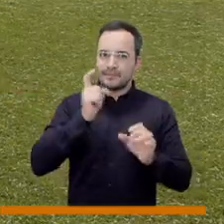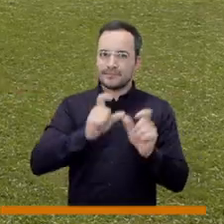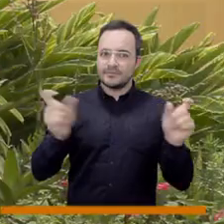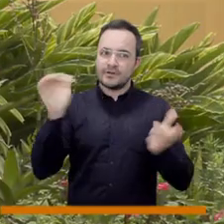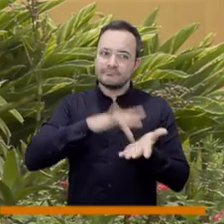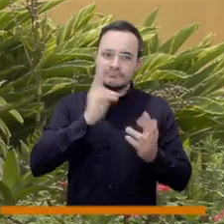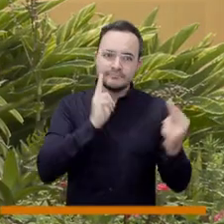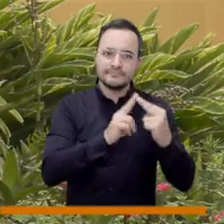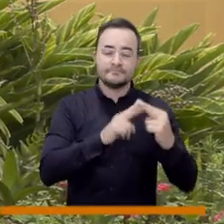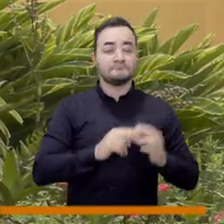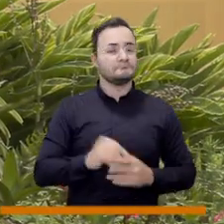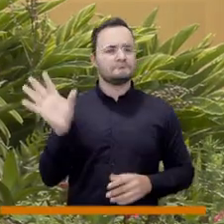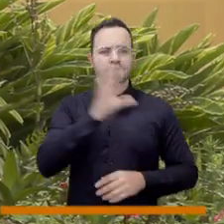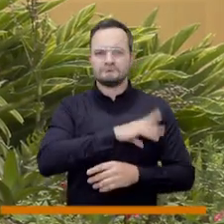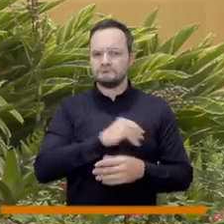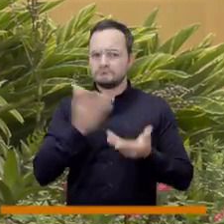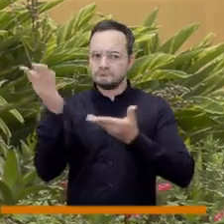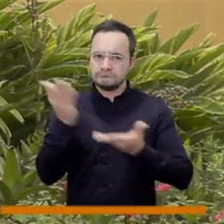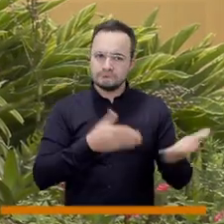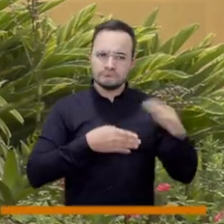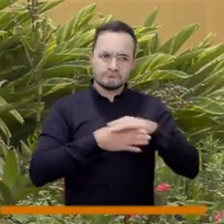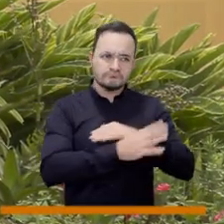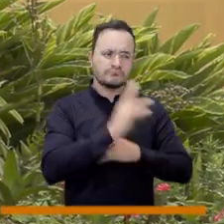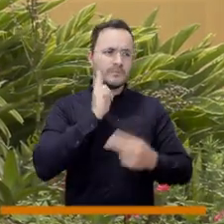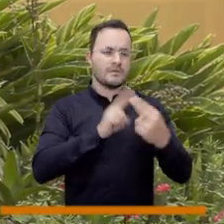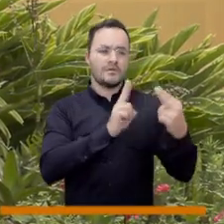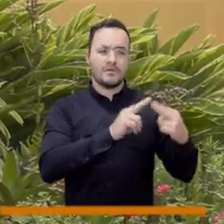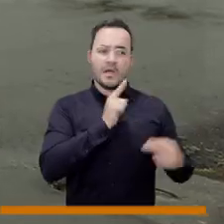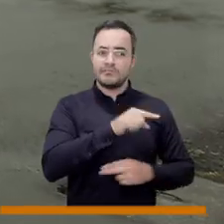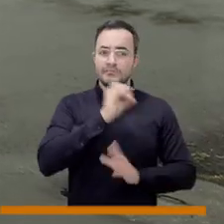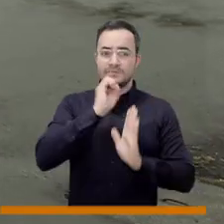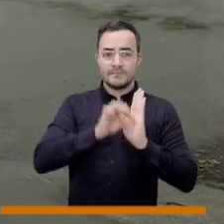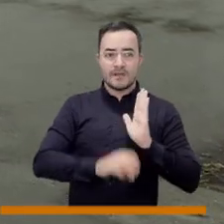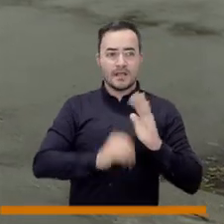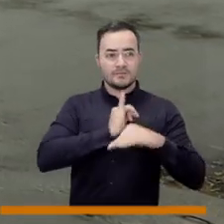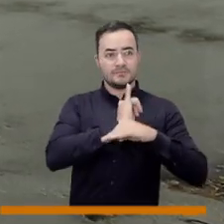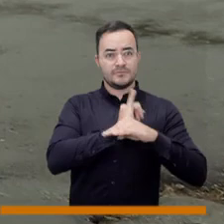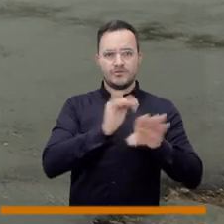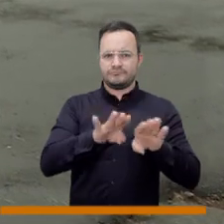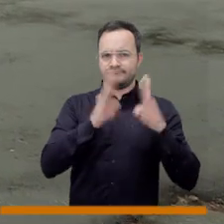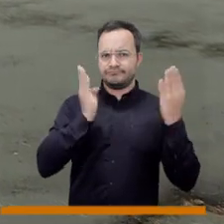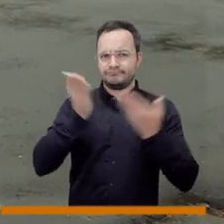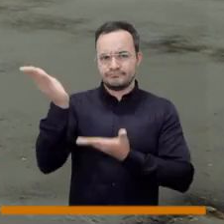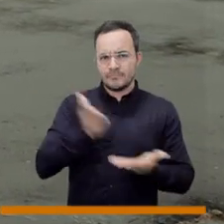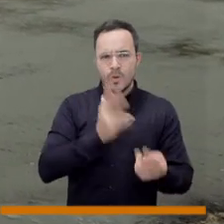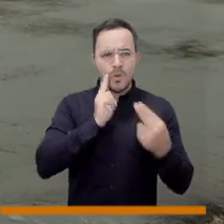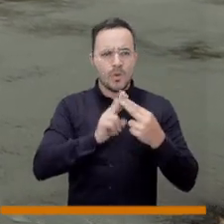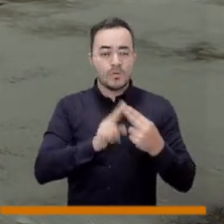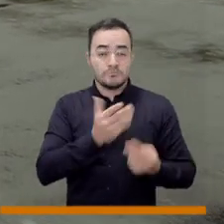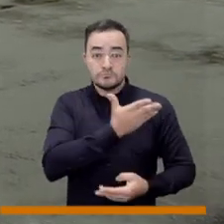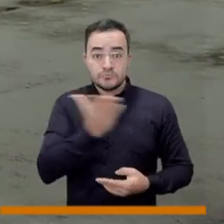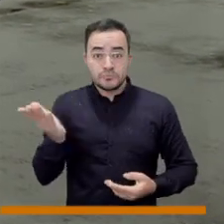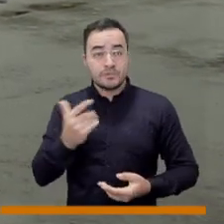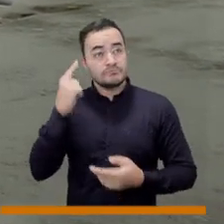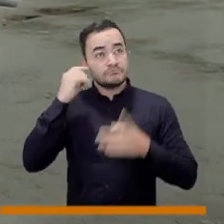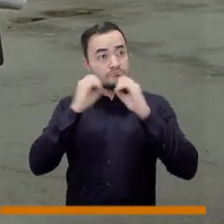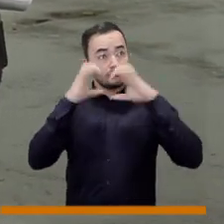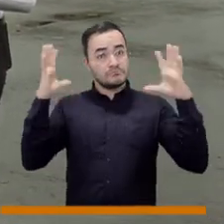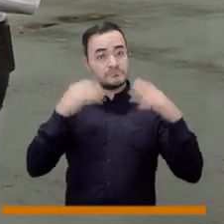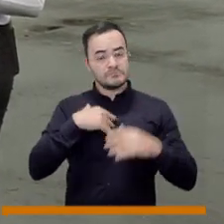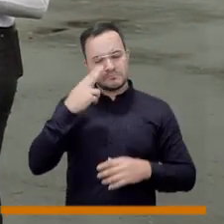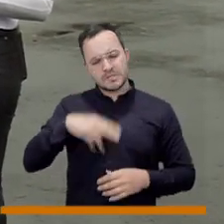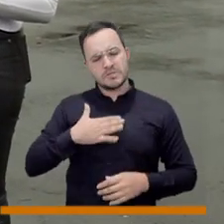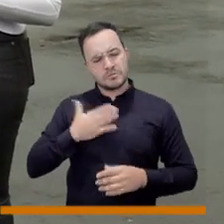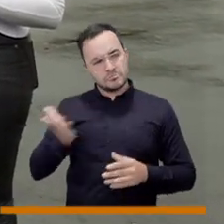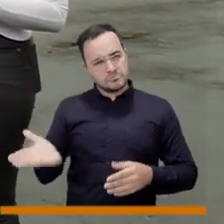seminario. Son todos bienvenidos. Este seminario tiene las puertas abiertas para todos ustedes. Si ustedes quieren que sus hijos estudien acá, en